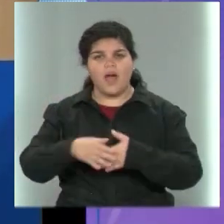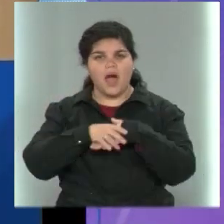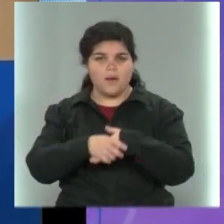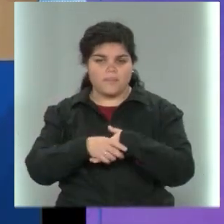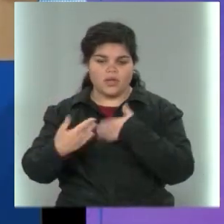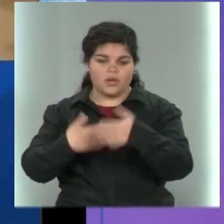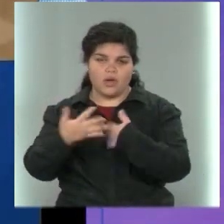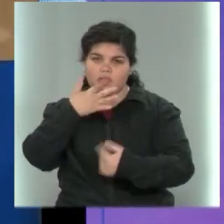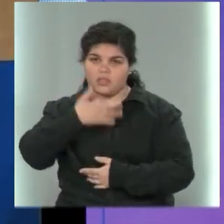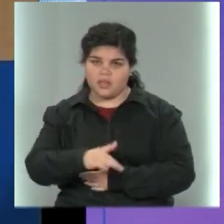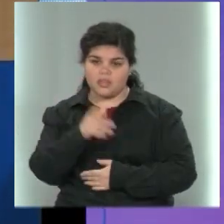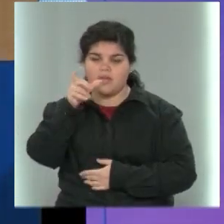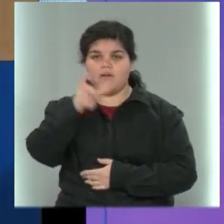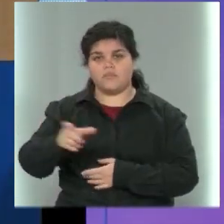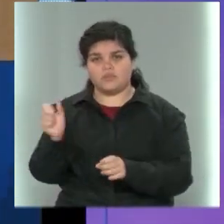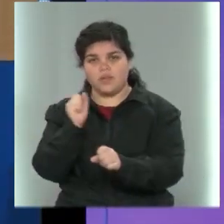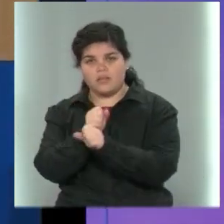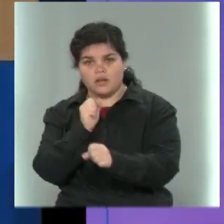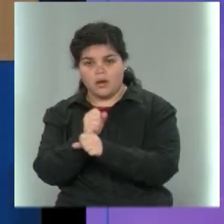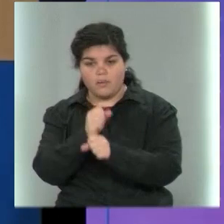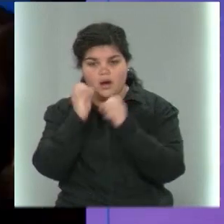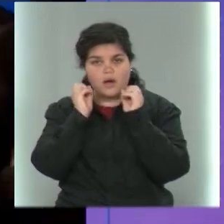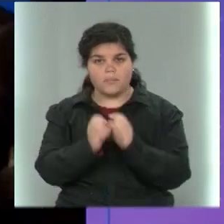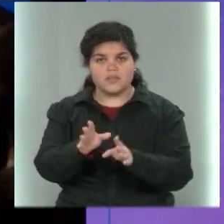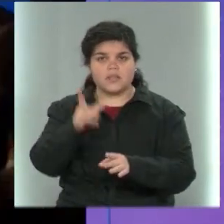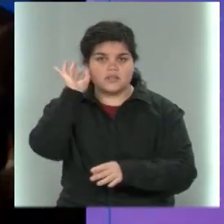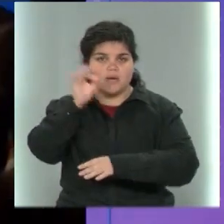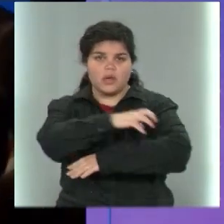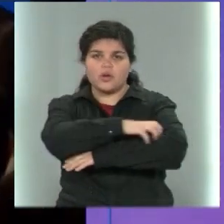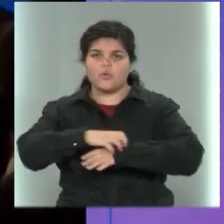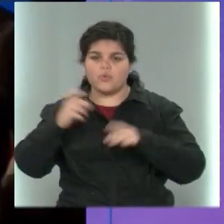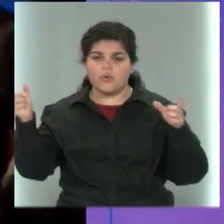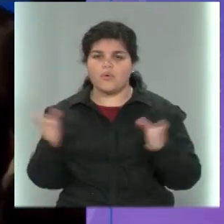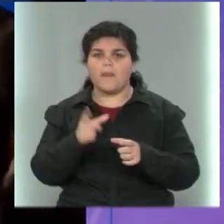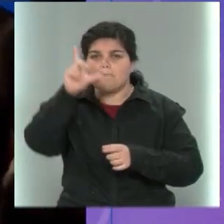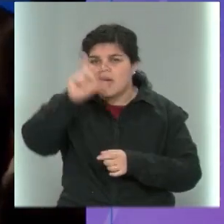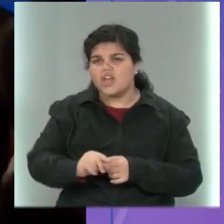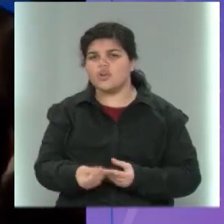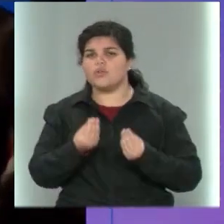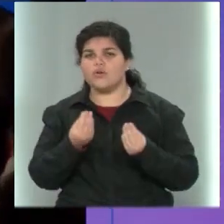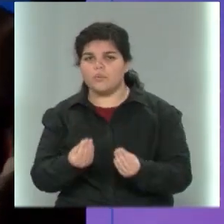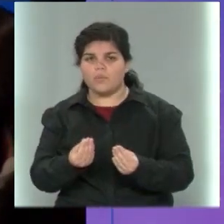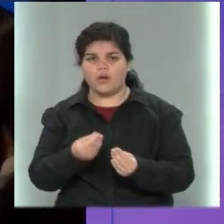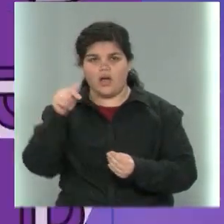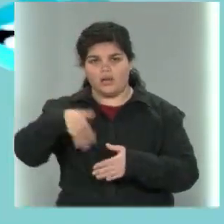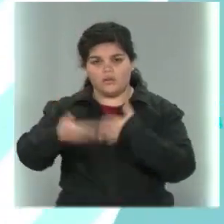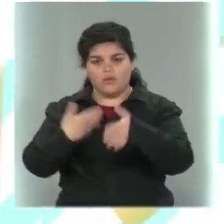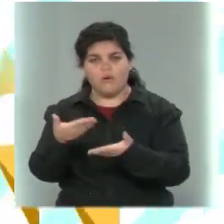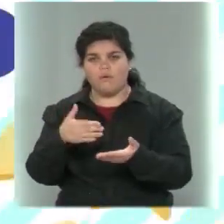la tarea de generar empleo, que es la forma de reducir la pobreza, y hay mucho, pero mucho por